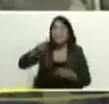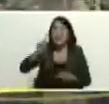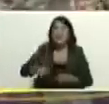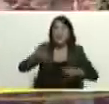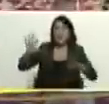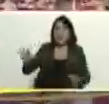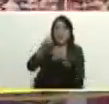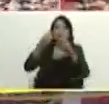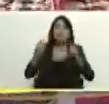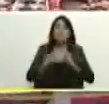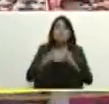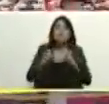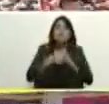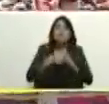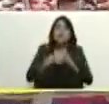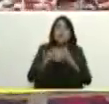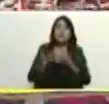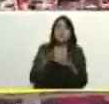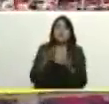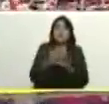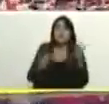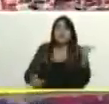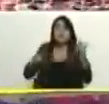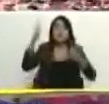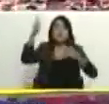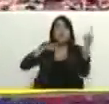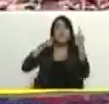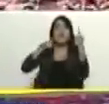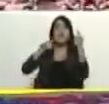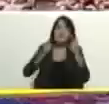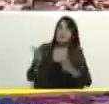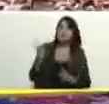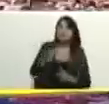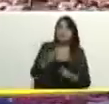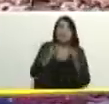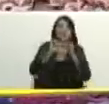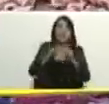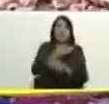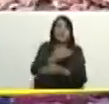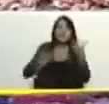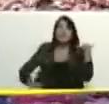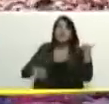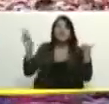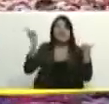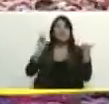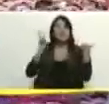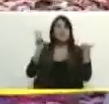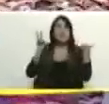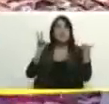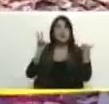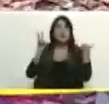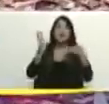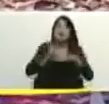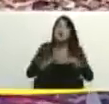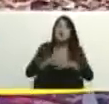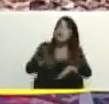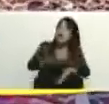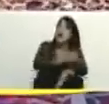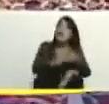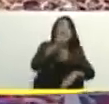vida de nuestro comandante Hugo Chávez para reponerlo en la presidencia de la República para la cual el pueblo lo había